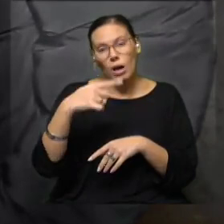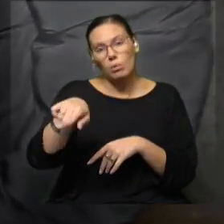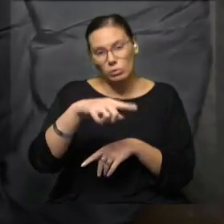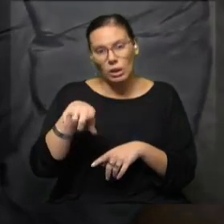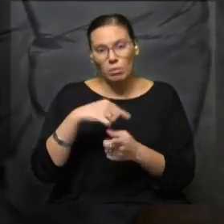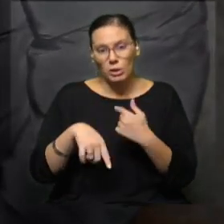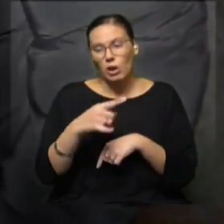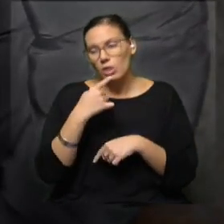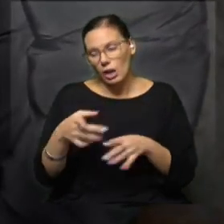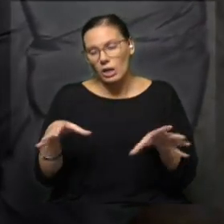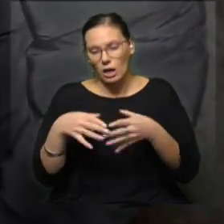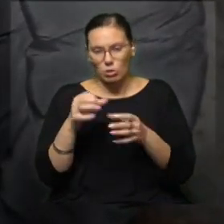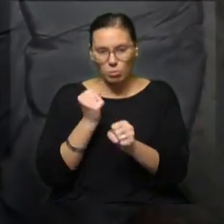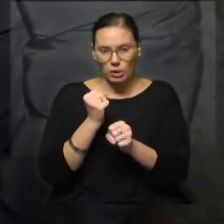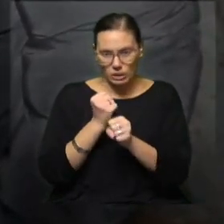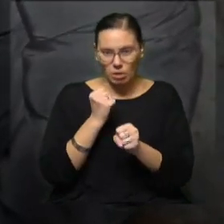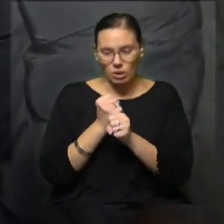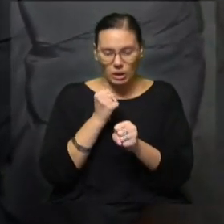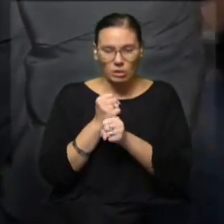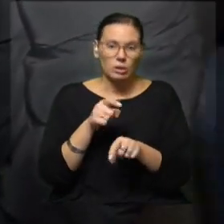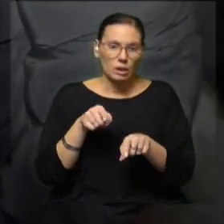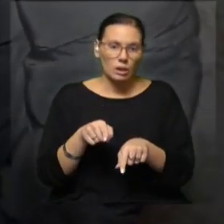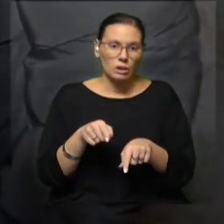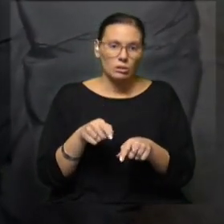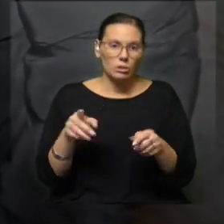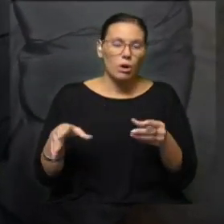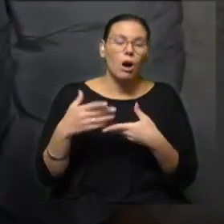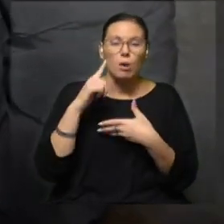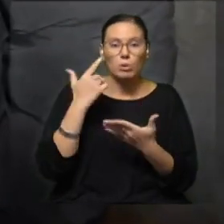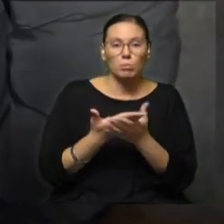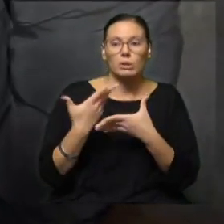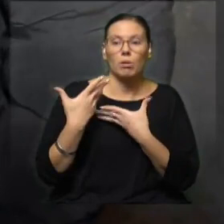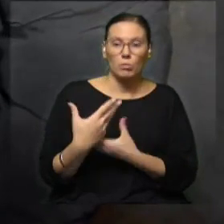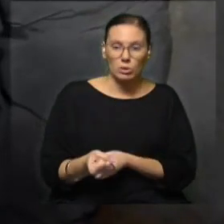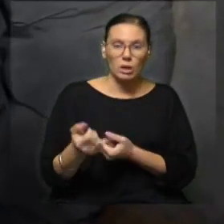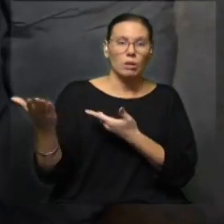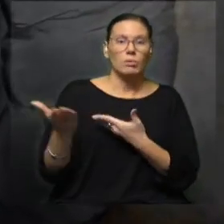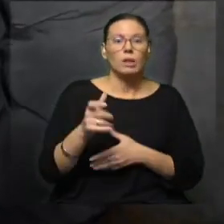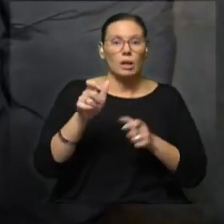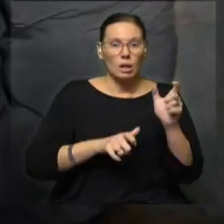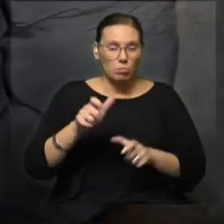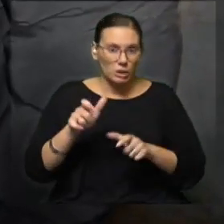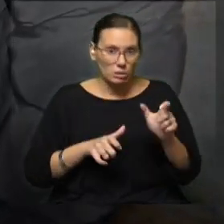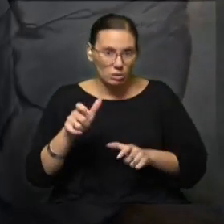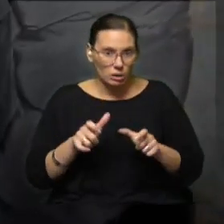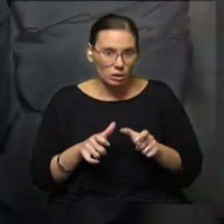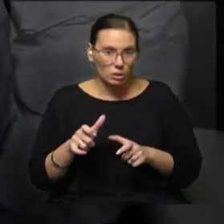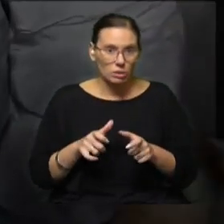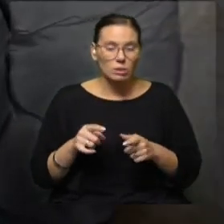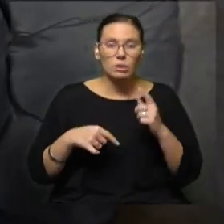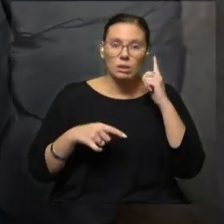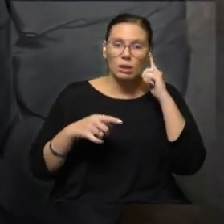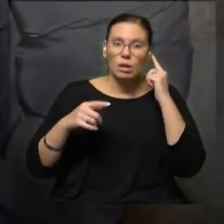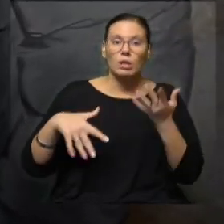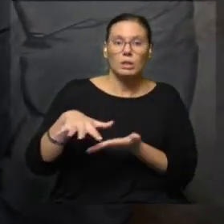bueno, trasládenselo a todo el equipo de vecinos y vecinas que se sumaron a esta iniciativa. Y bueno, invitar a la gente a que, si está, anda por acá